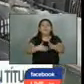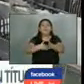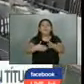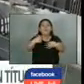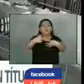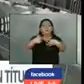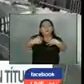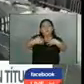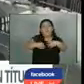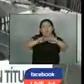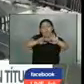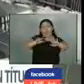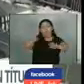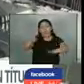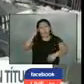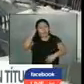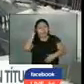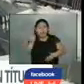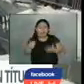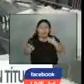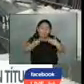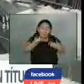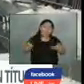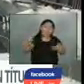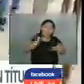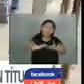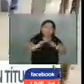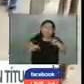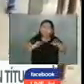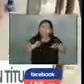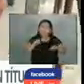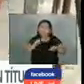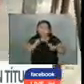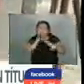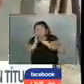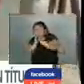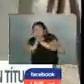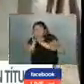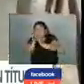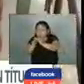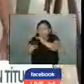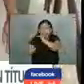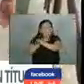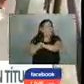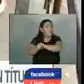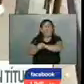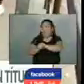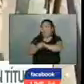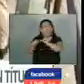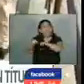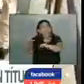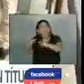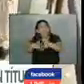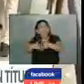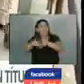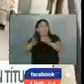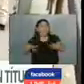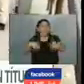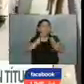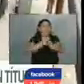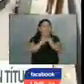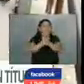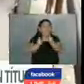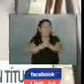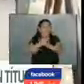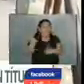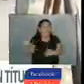del título 8, Rodríguez reitera el llamado a la población a no continuar viajando de manera ilegal hacia los Estados Unidos, ya que las consecuencias